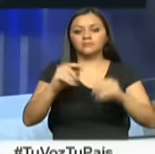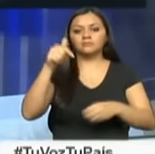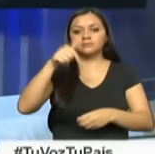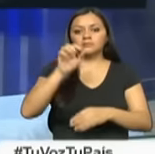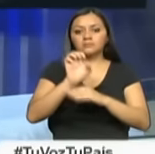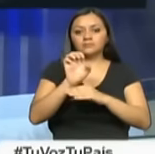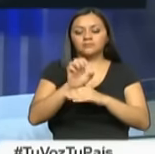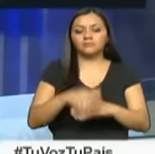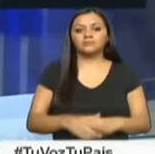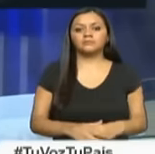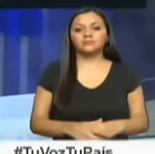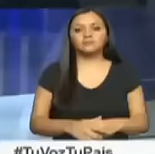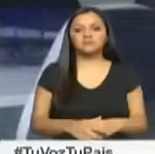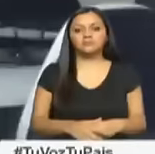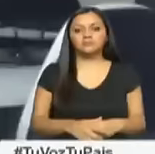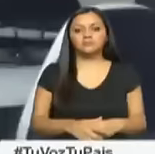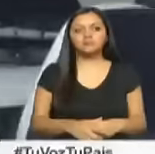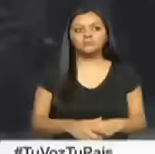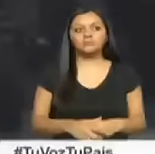país.